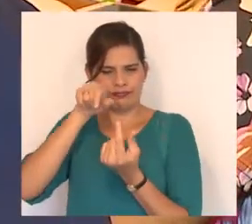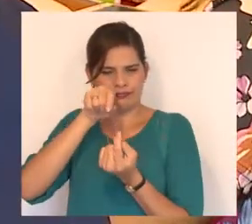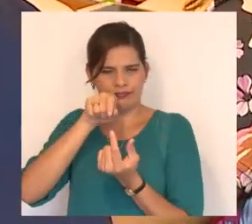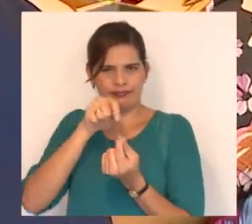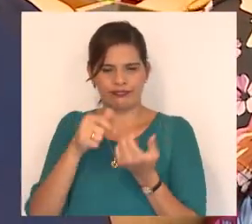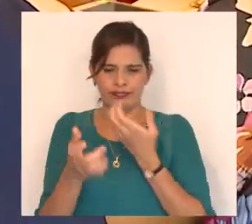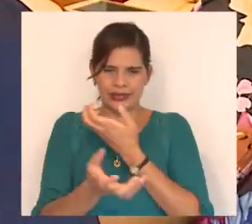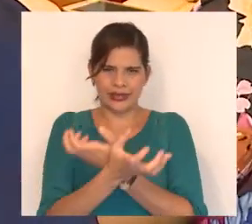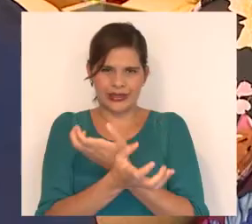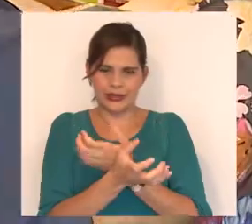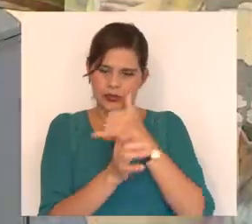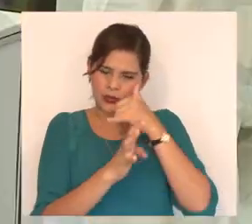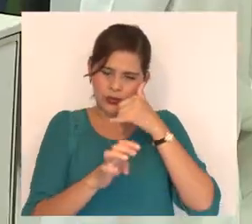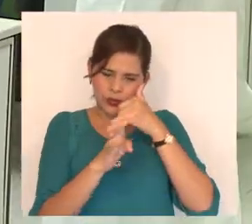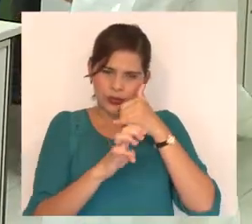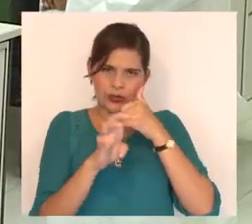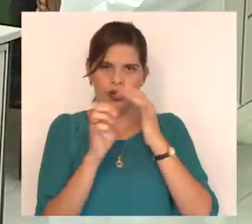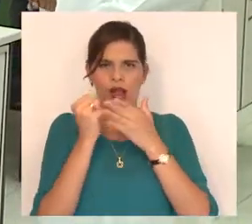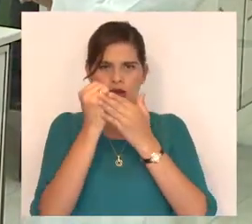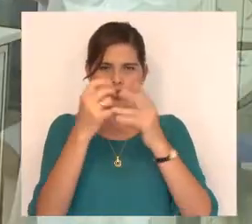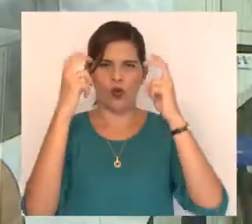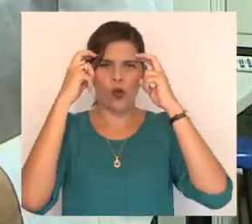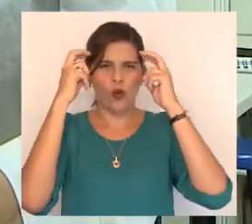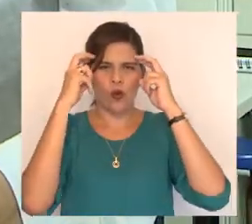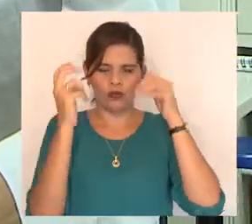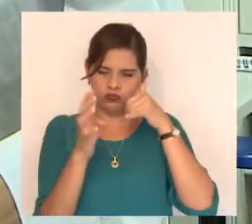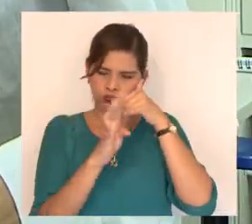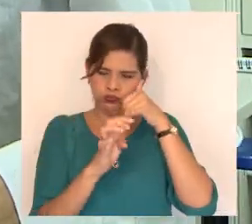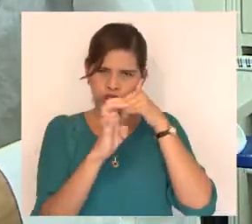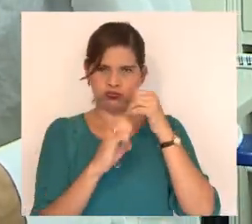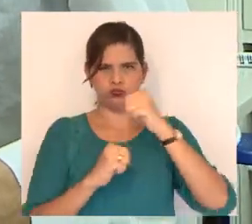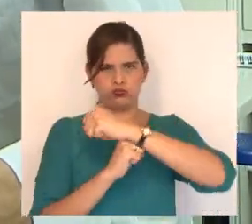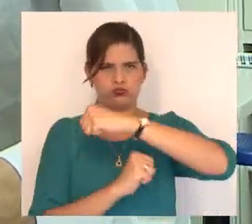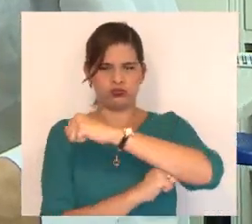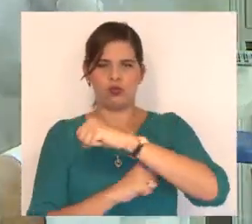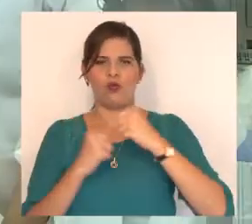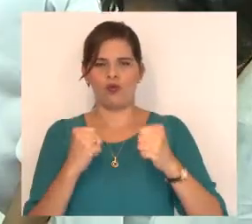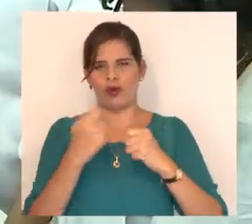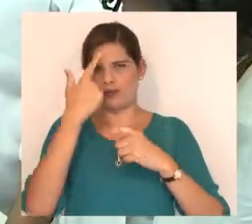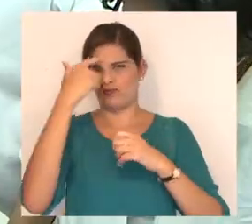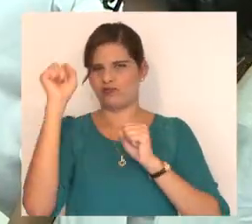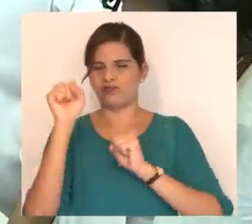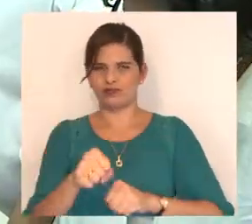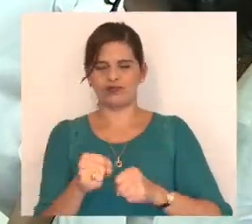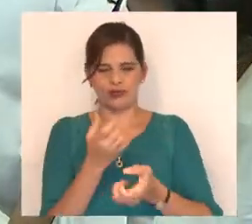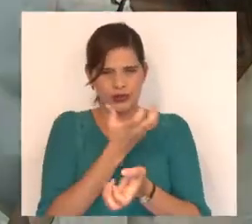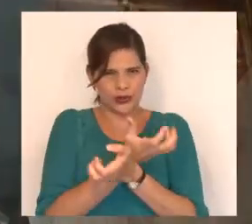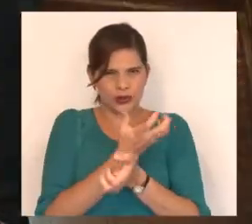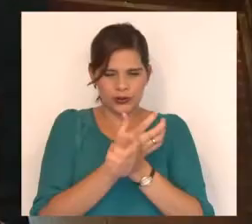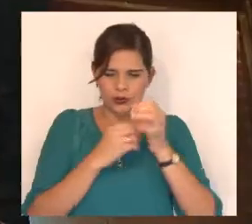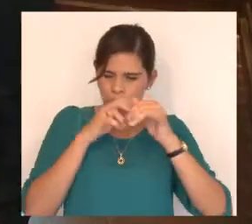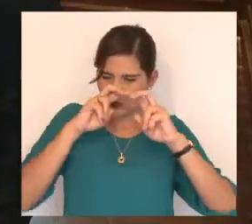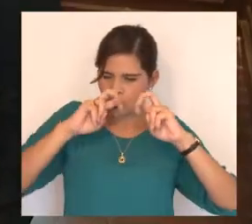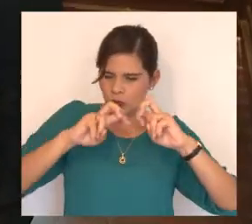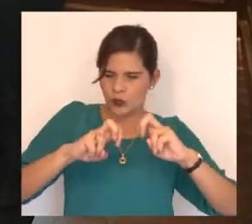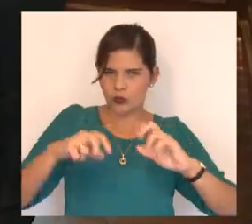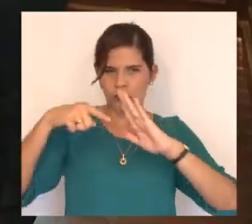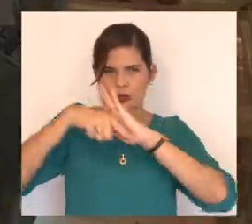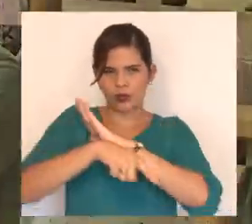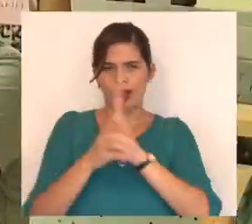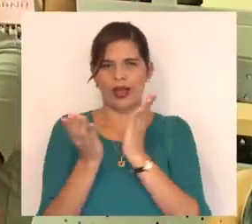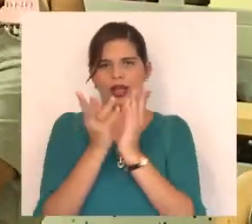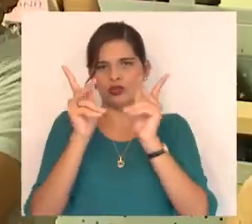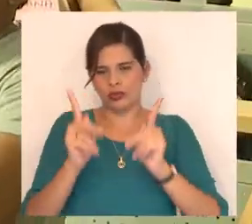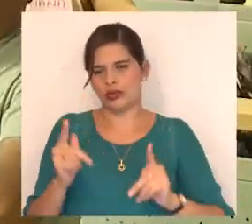científica para generar y apropiar conocimiento científico a través del fortalecimiento de las capacidades científicas e investigativas de